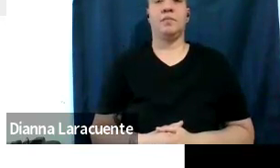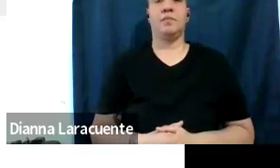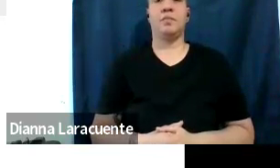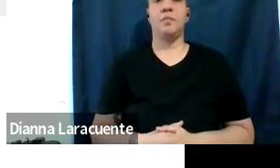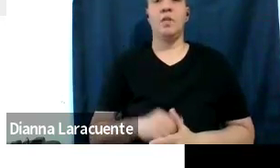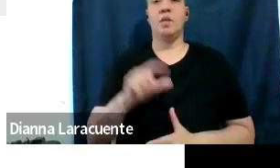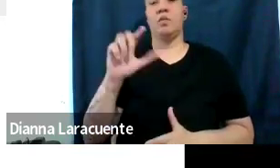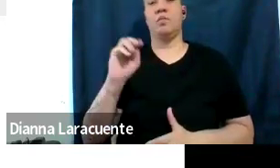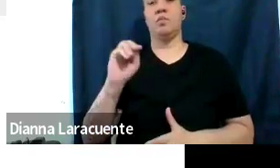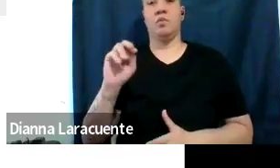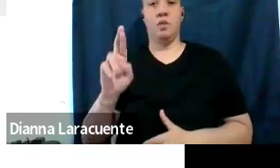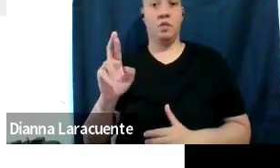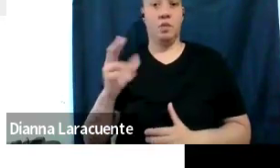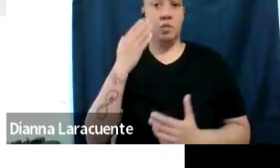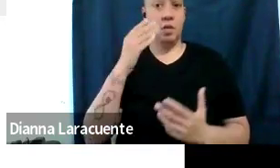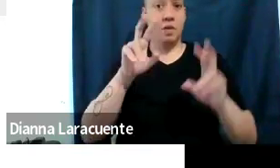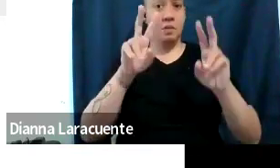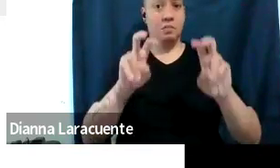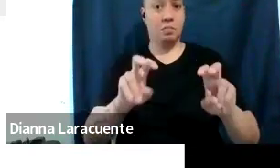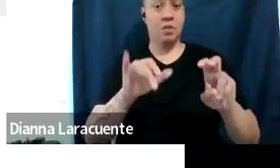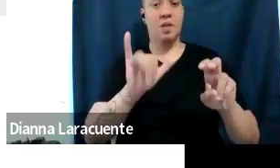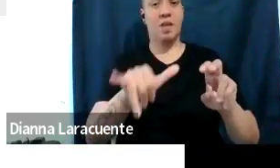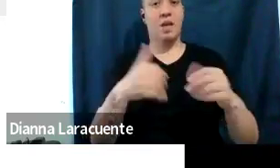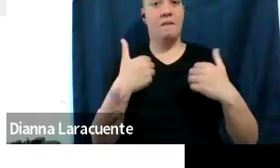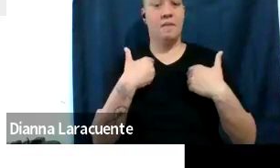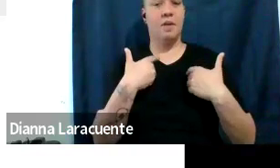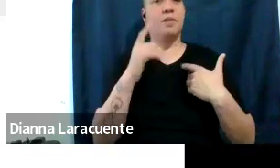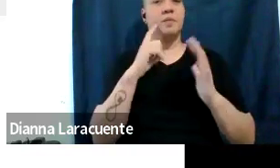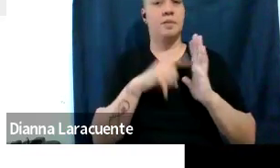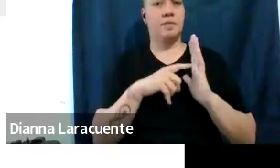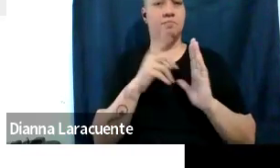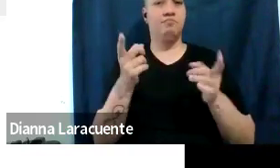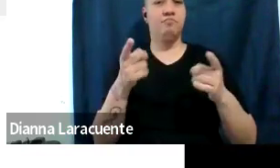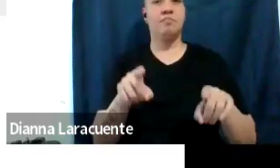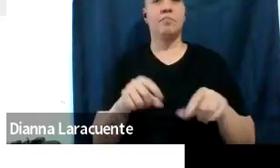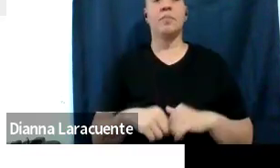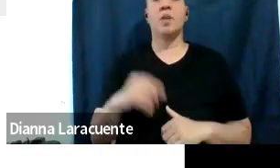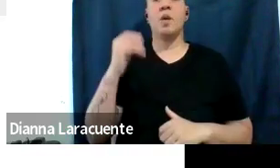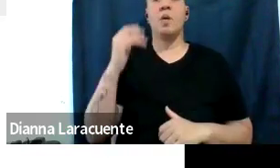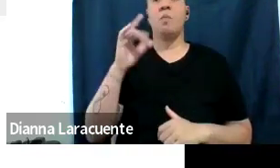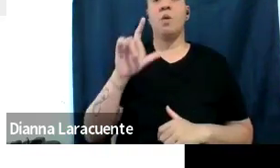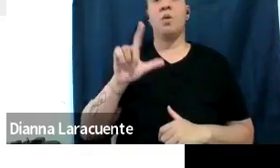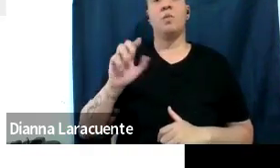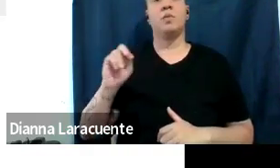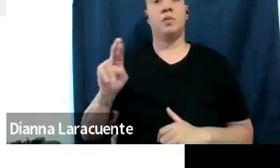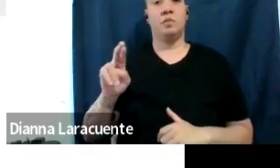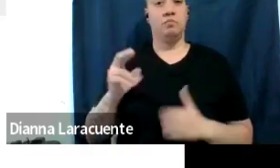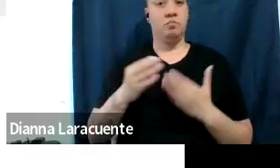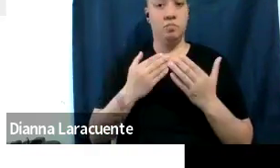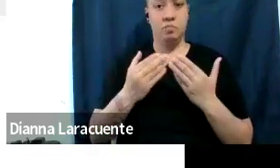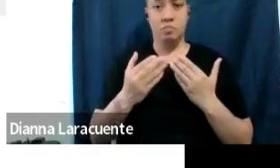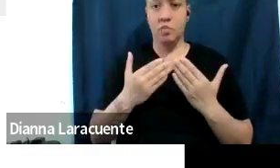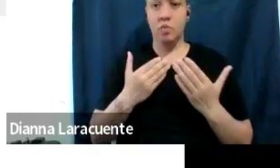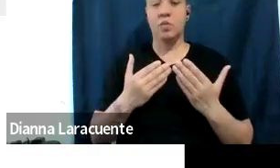ese estudio existía, pero ya verán lo que va a pasar, porque Muñoz Rivera, de todas maneras,